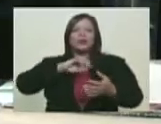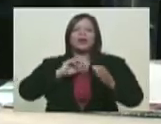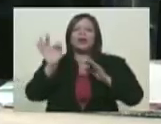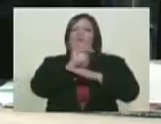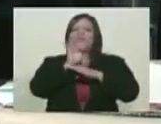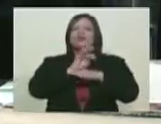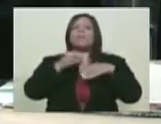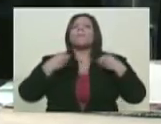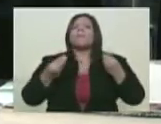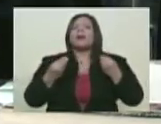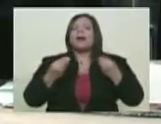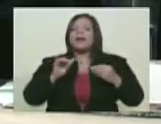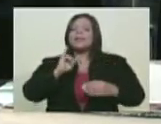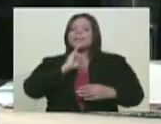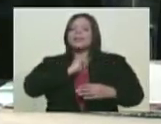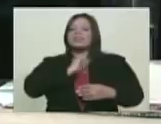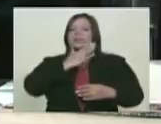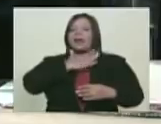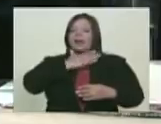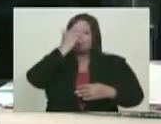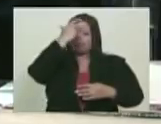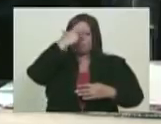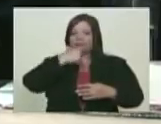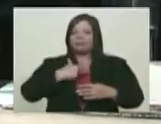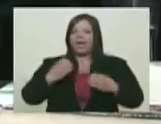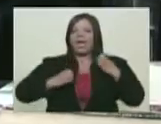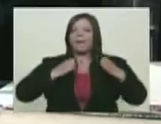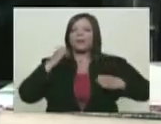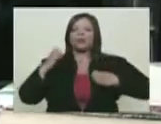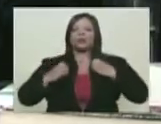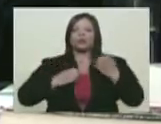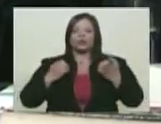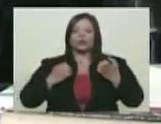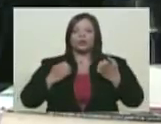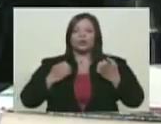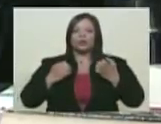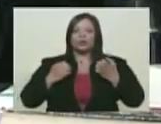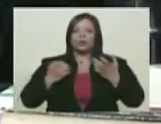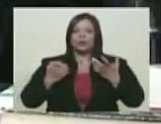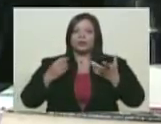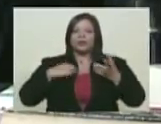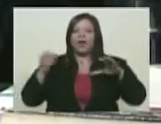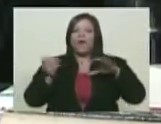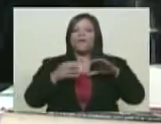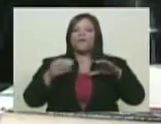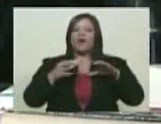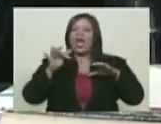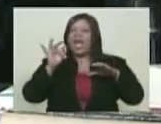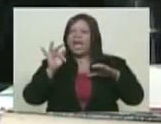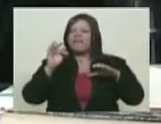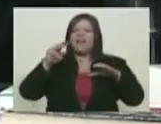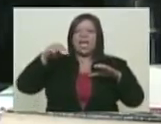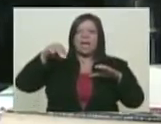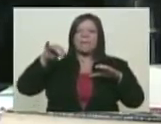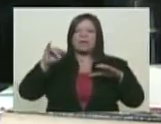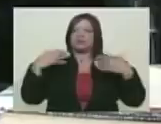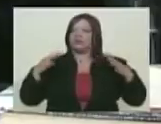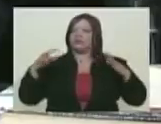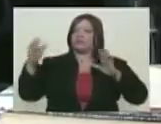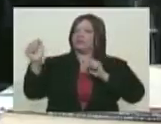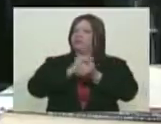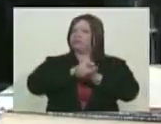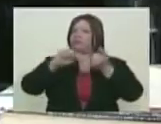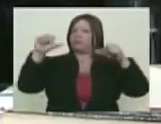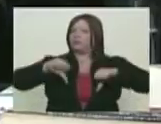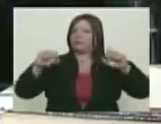crear identidad en términos de emociones. ¿Yo con quién cabalgo cuando el Fondo Monetario Internacional me quiere joder mi vida? Pues